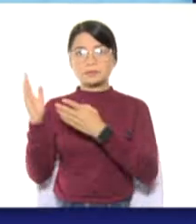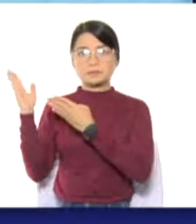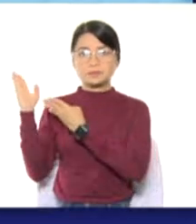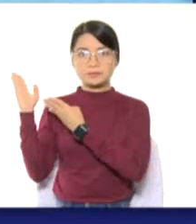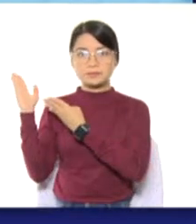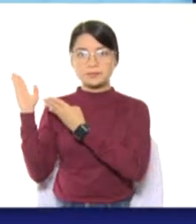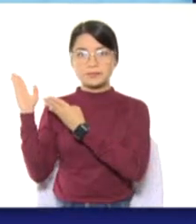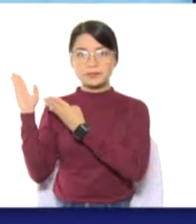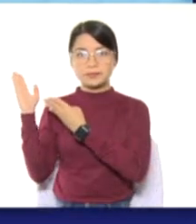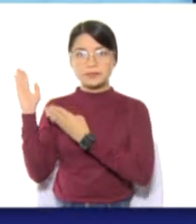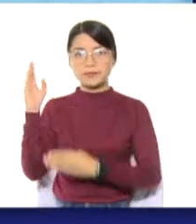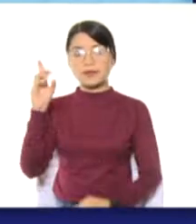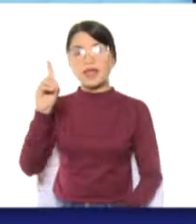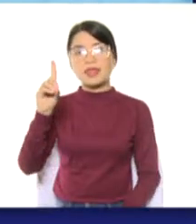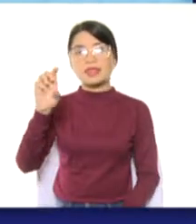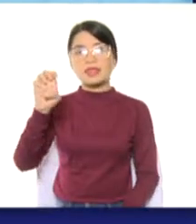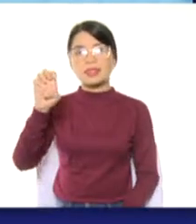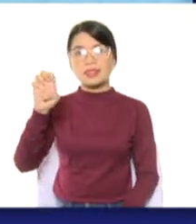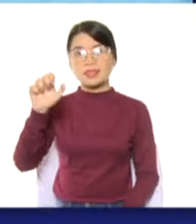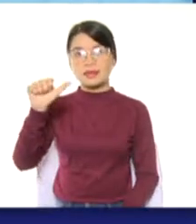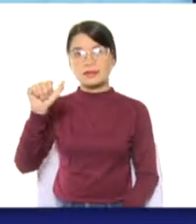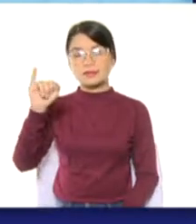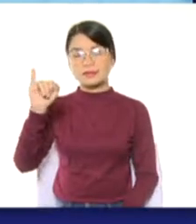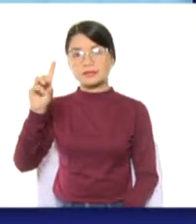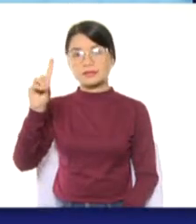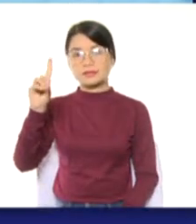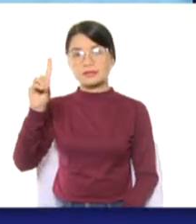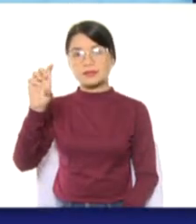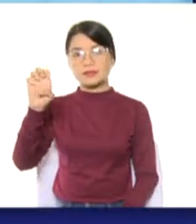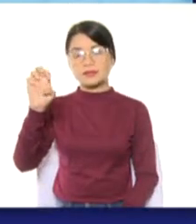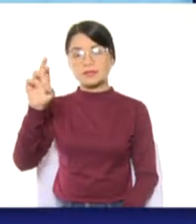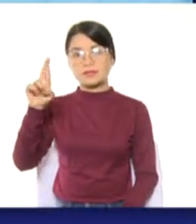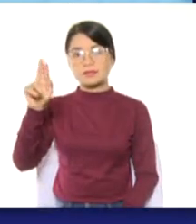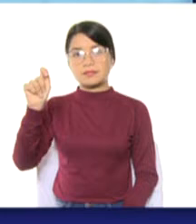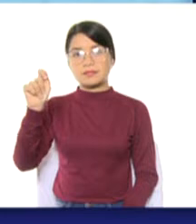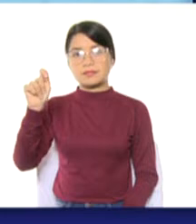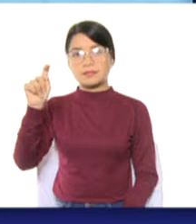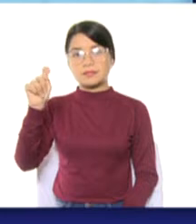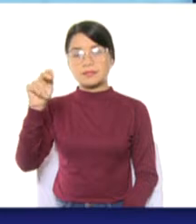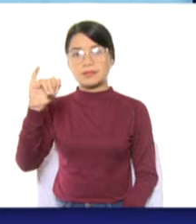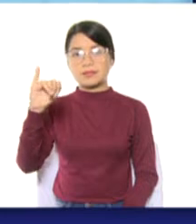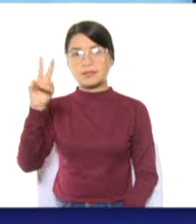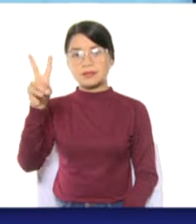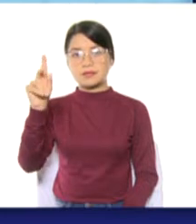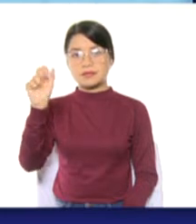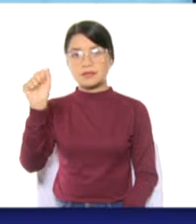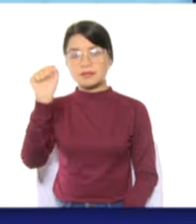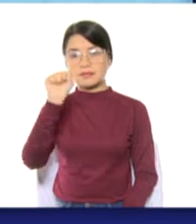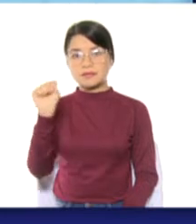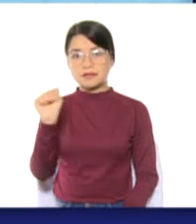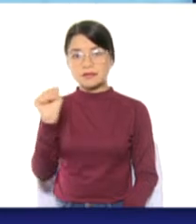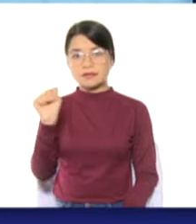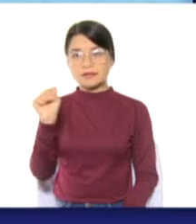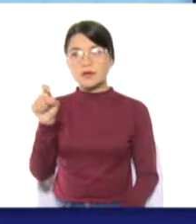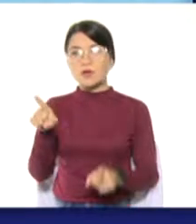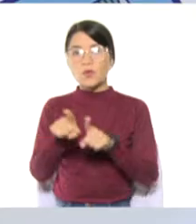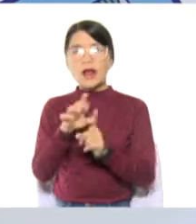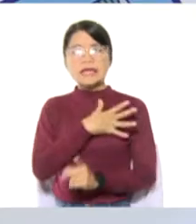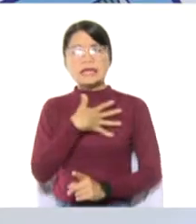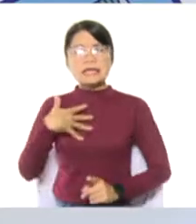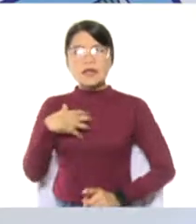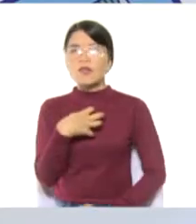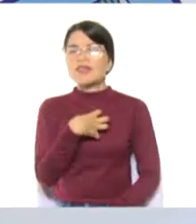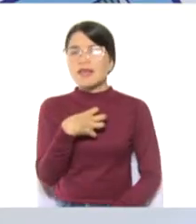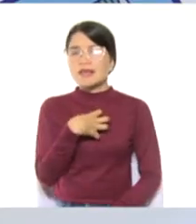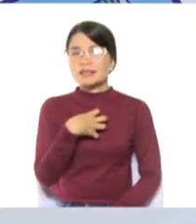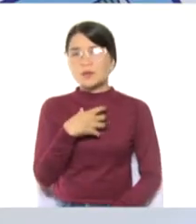que tiene. En este caso podríamos hablar de un ejemplo, ojalá mi papá me trajera un chocolate. Podemos hablar también